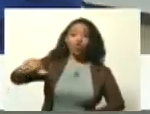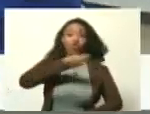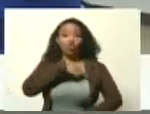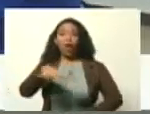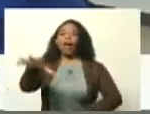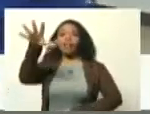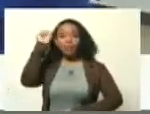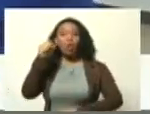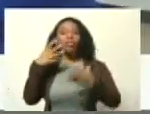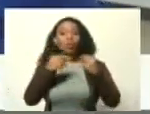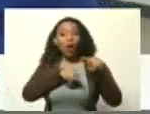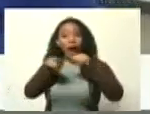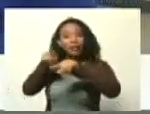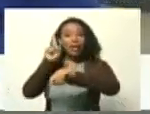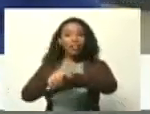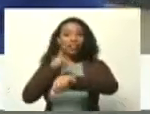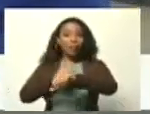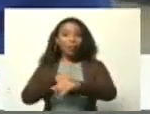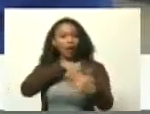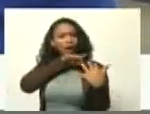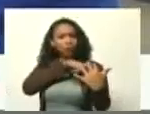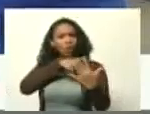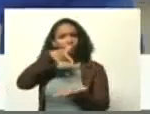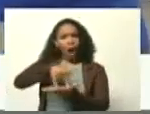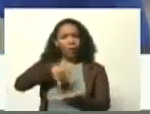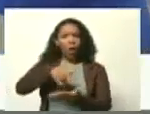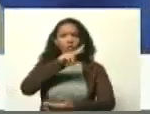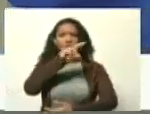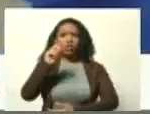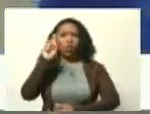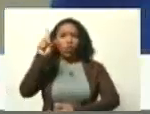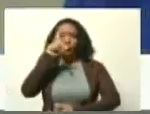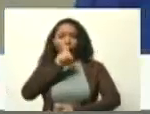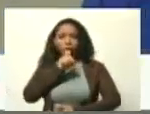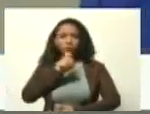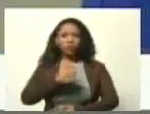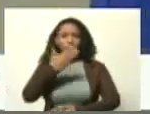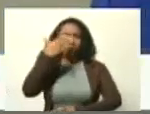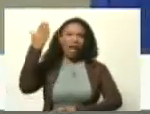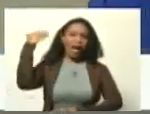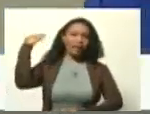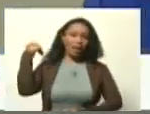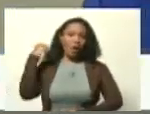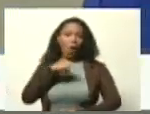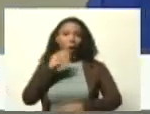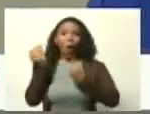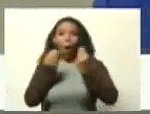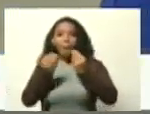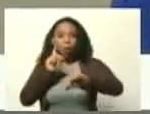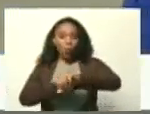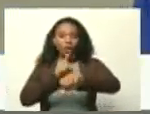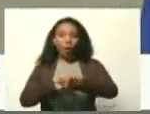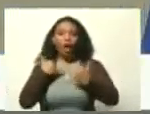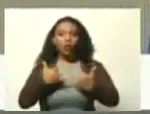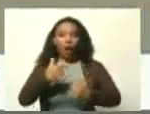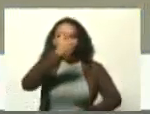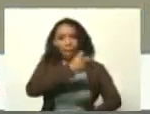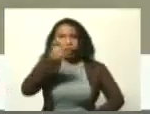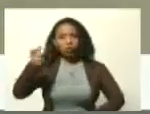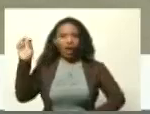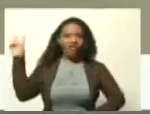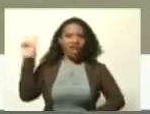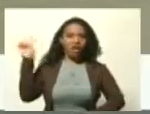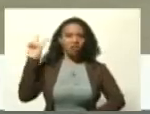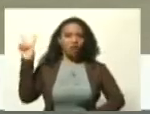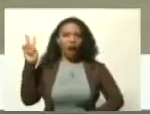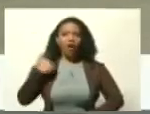tanto en esa época de Carabobo, hace 201 años, como en los momentos actuales, los ciudadanos